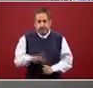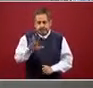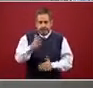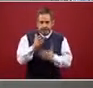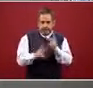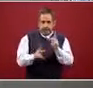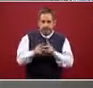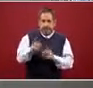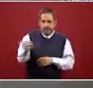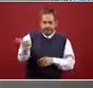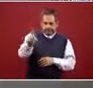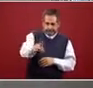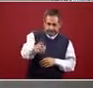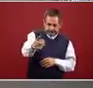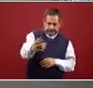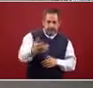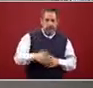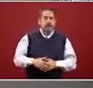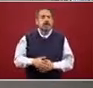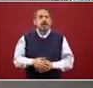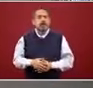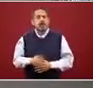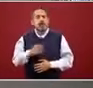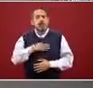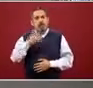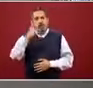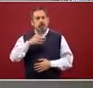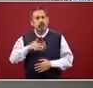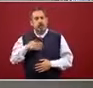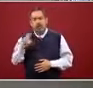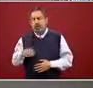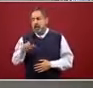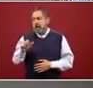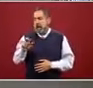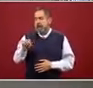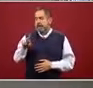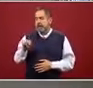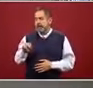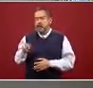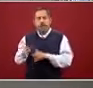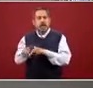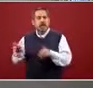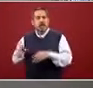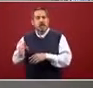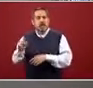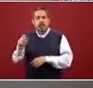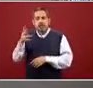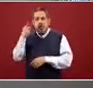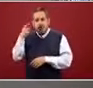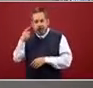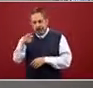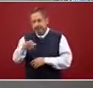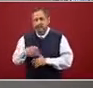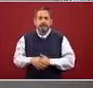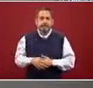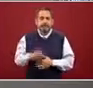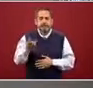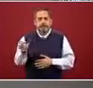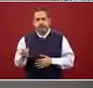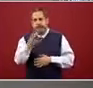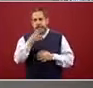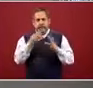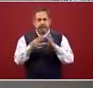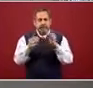por favor. La siguiente. Buenas noches, doctor Gatell. Armando Jefferson, del diario 24 Horas. Son tres preguntas muy breves.